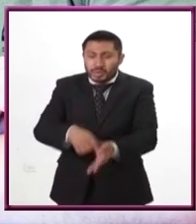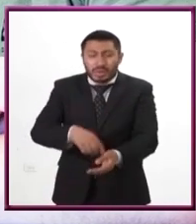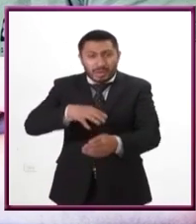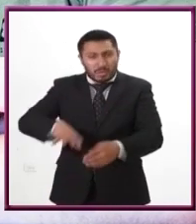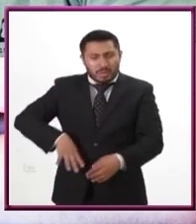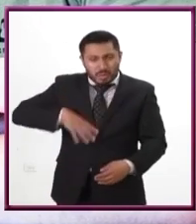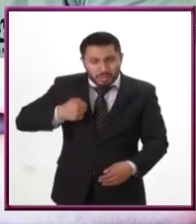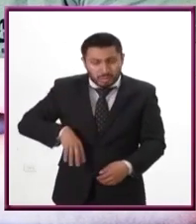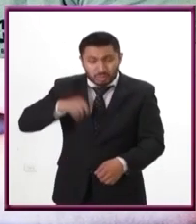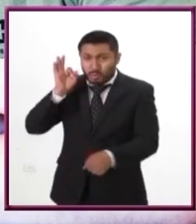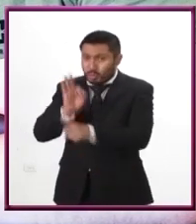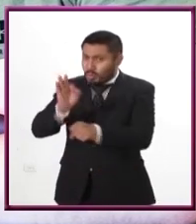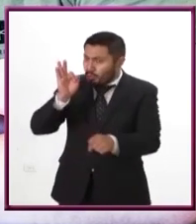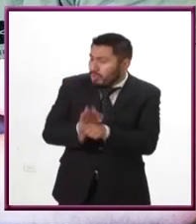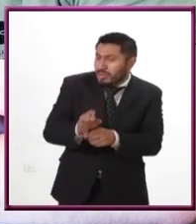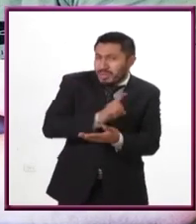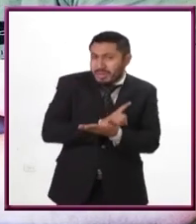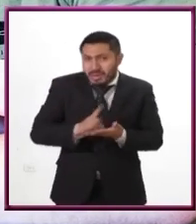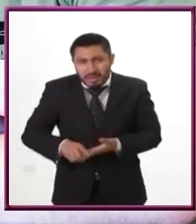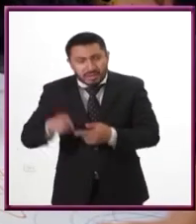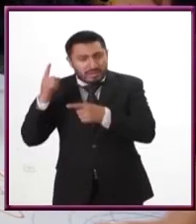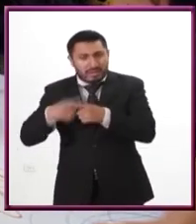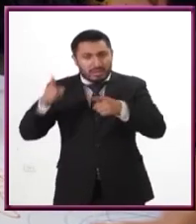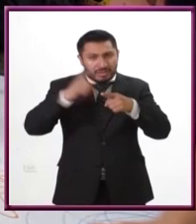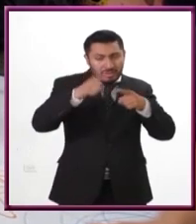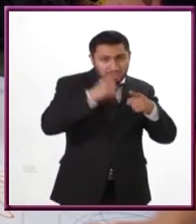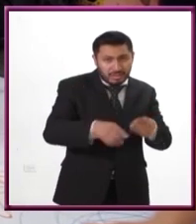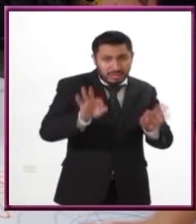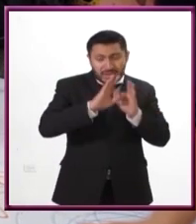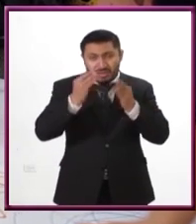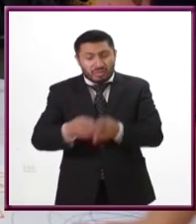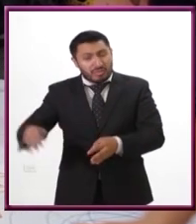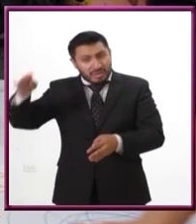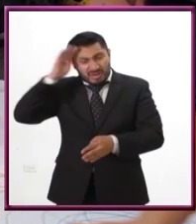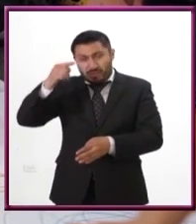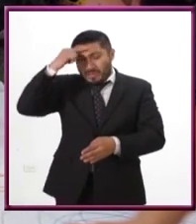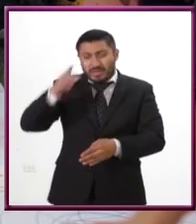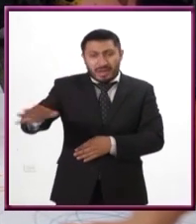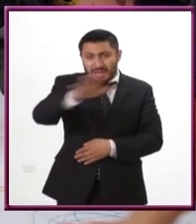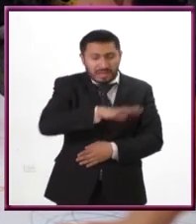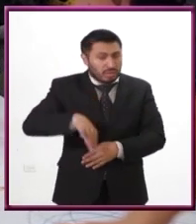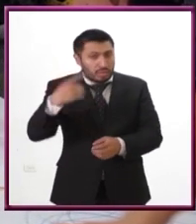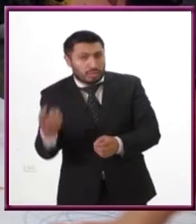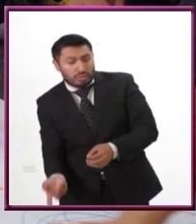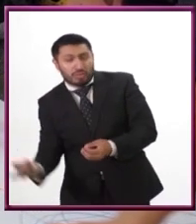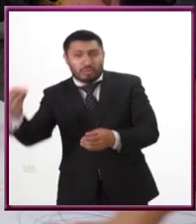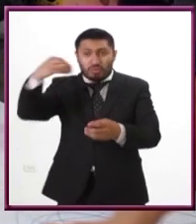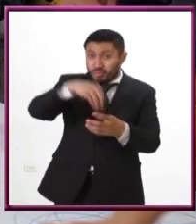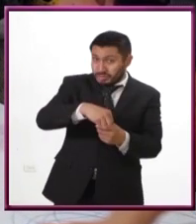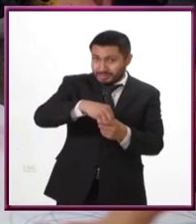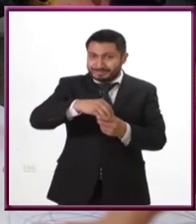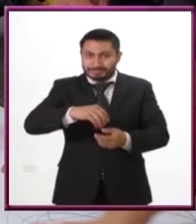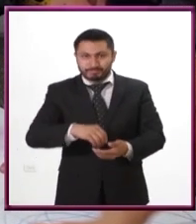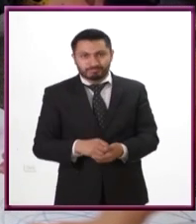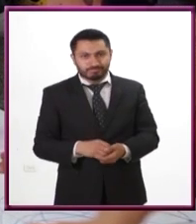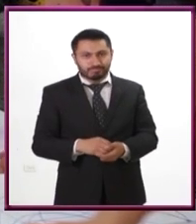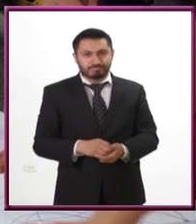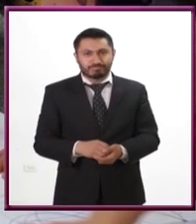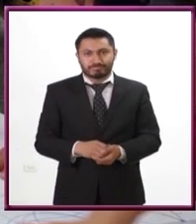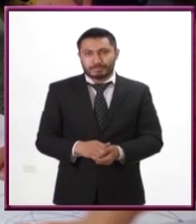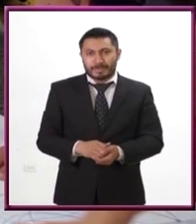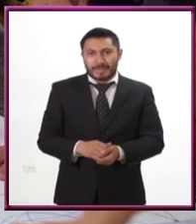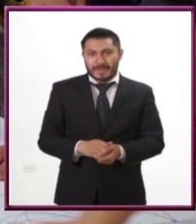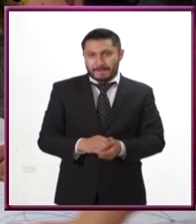normalizar la diversidad de cerebros para que se generen condiciones de vida más favorables y justas que nos incluyan a todos.